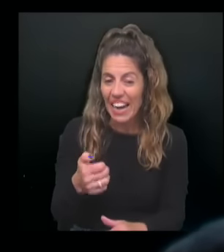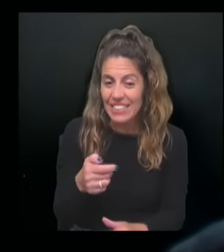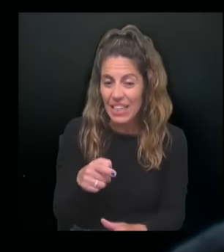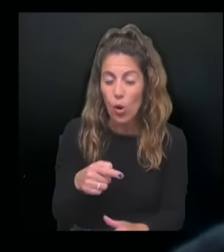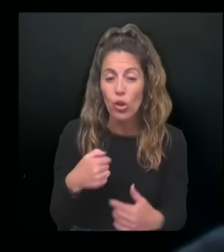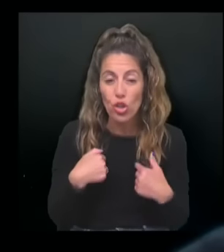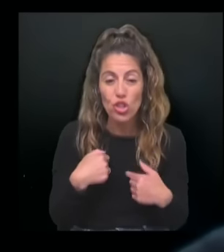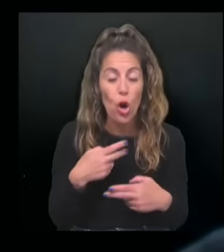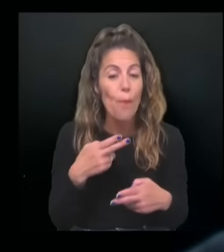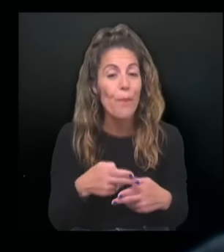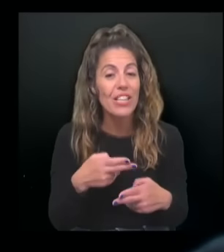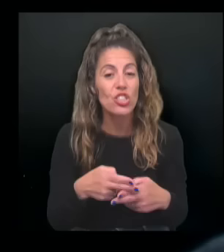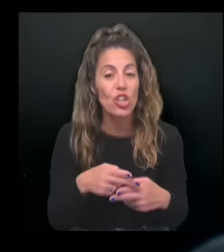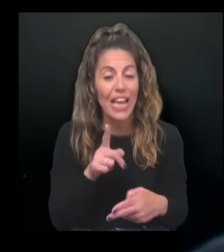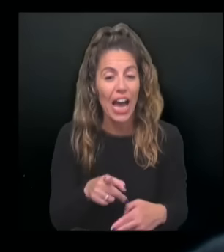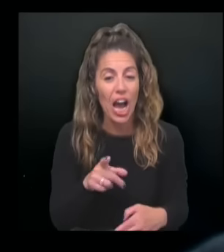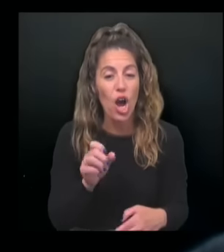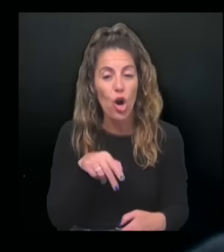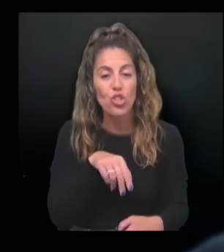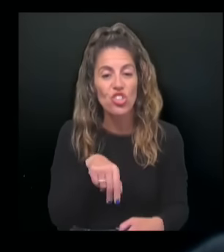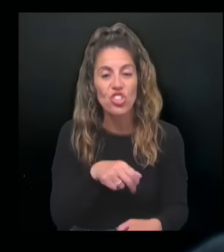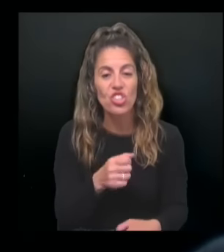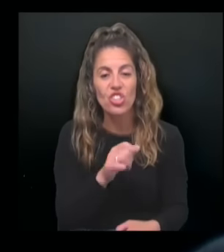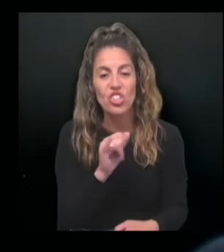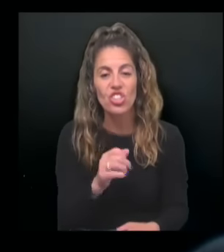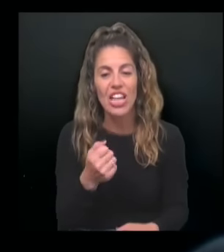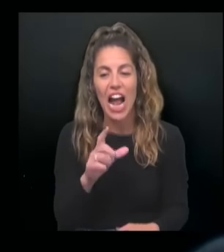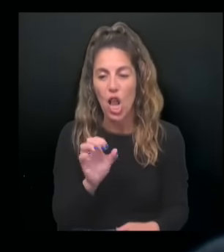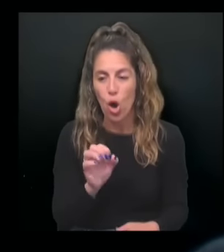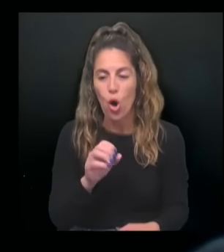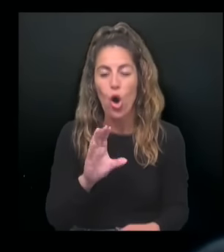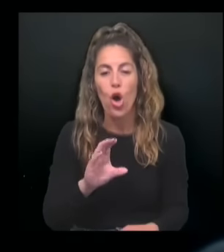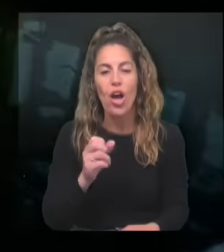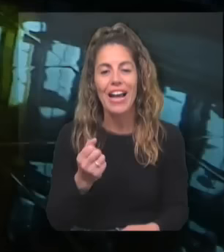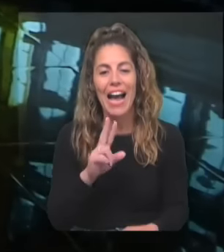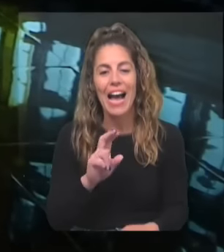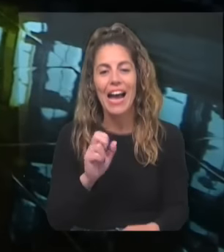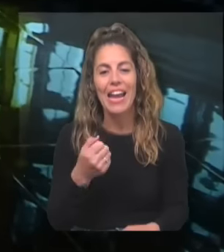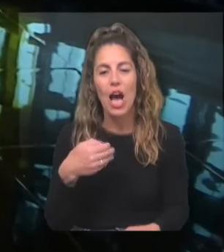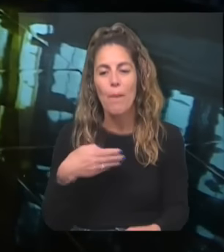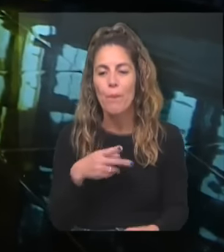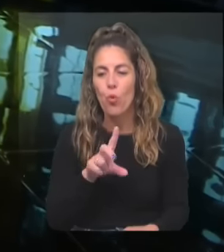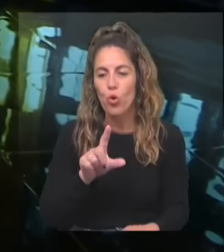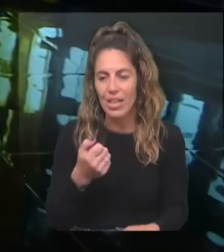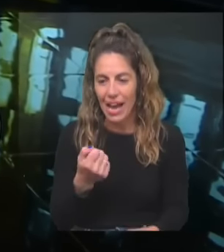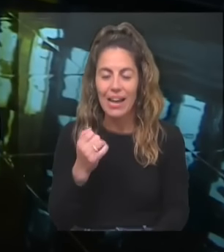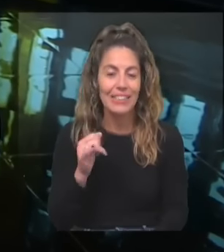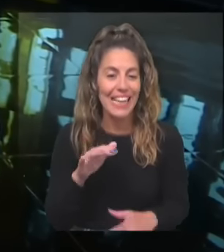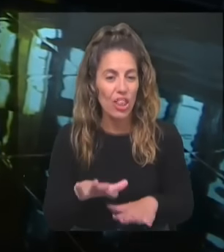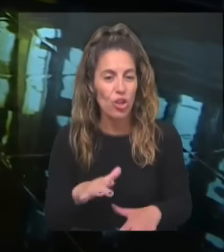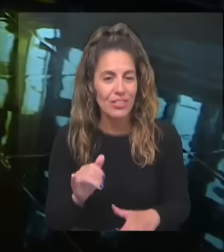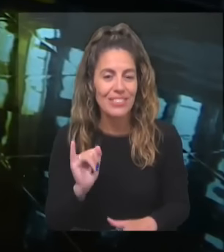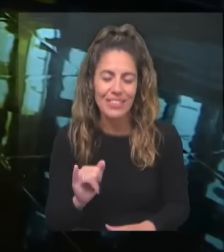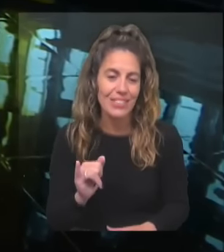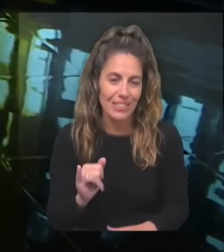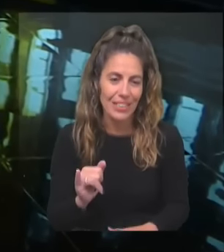yo mencioné a Gonzalo Carámbula, como que te quedó una cosa como que... Sí, claro, lo siento muy